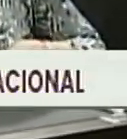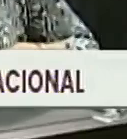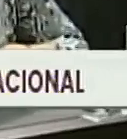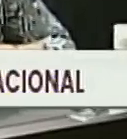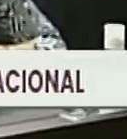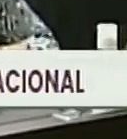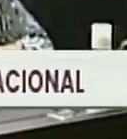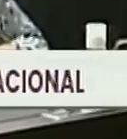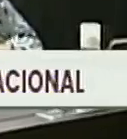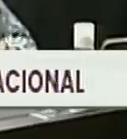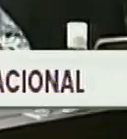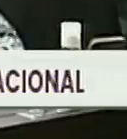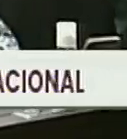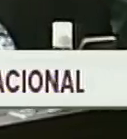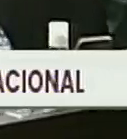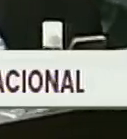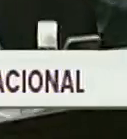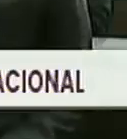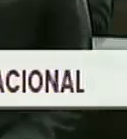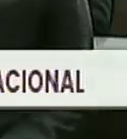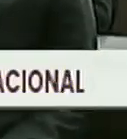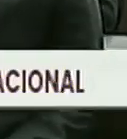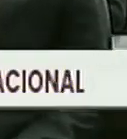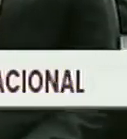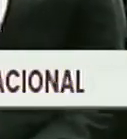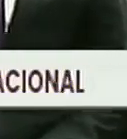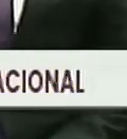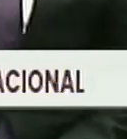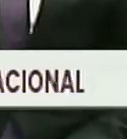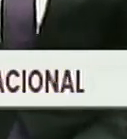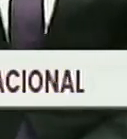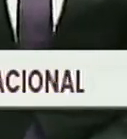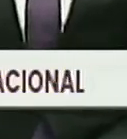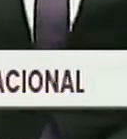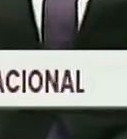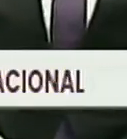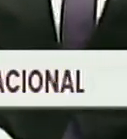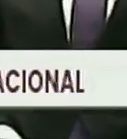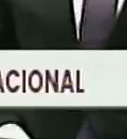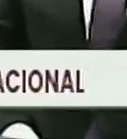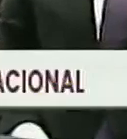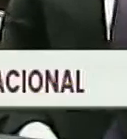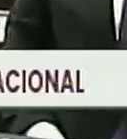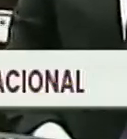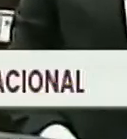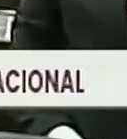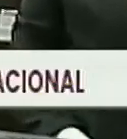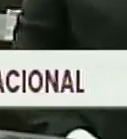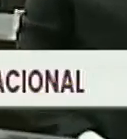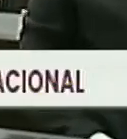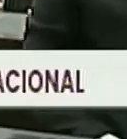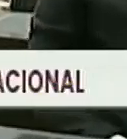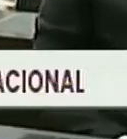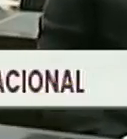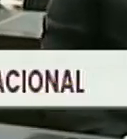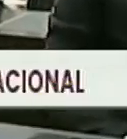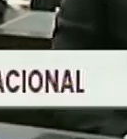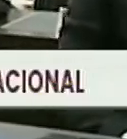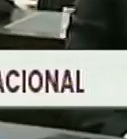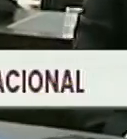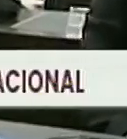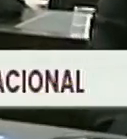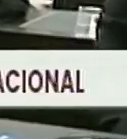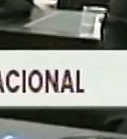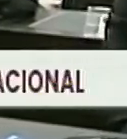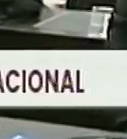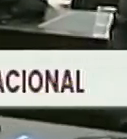martes en la sesión ordinaria pasada entregaron a la plenaria del Parlamento venezolano a estos 103